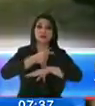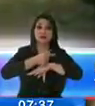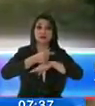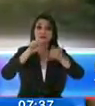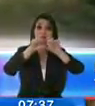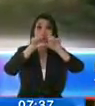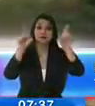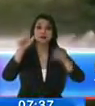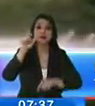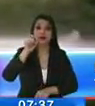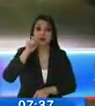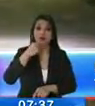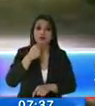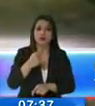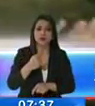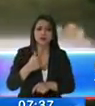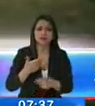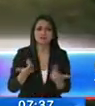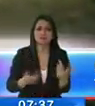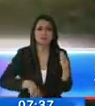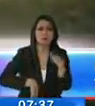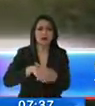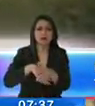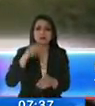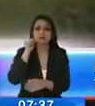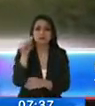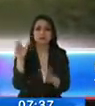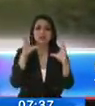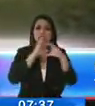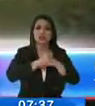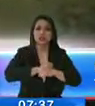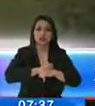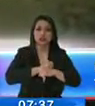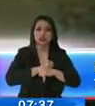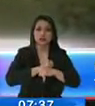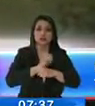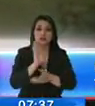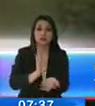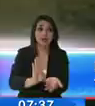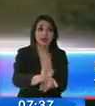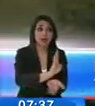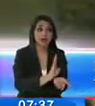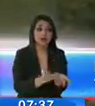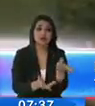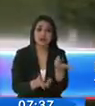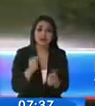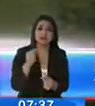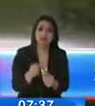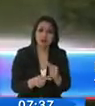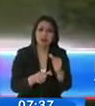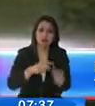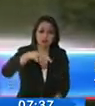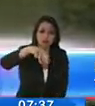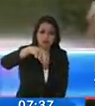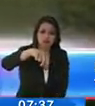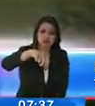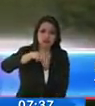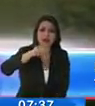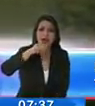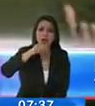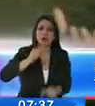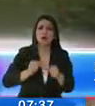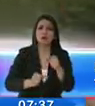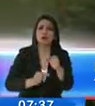de agua potable ha dicho que a más tardar mañana en la noche los barrios que están sin agua en estos momentos comenzarían a tener agua cabe